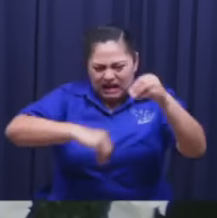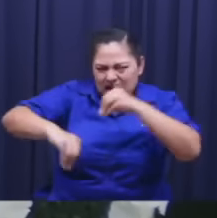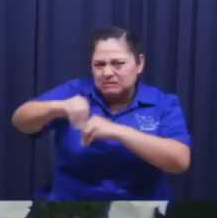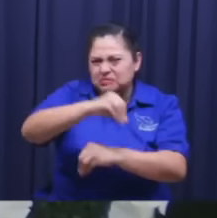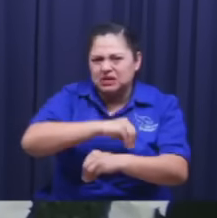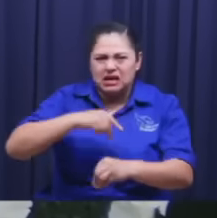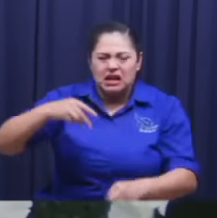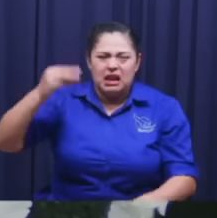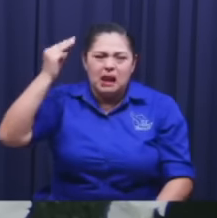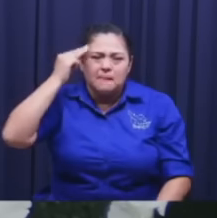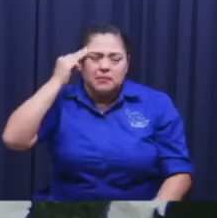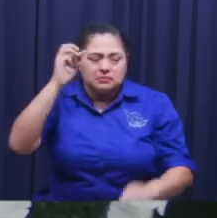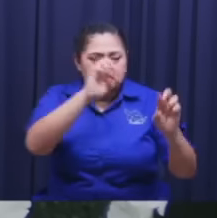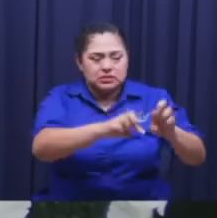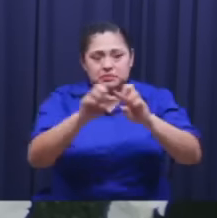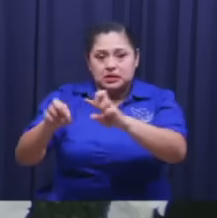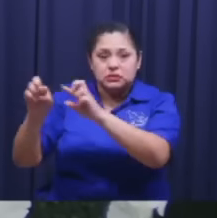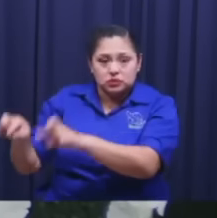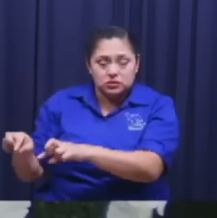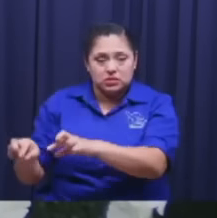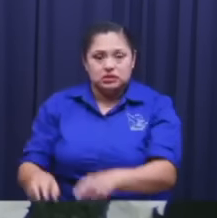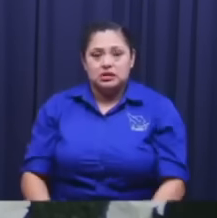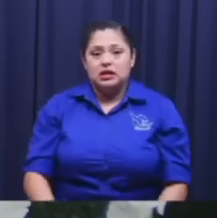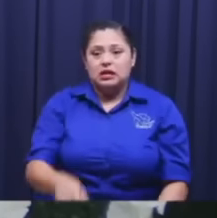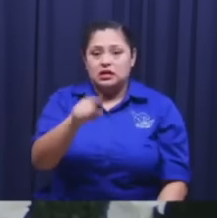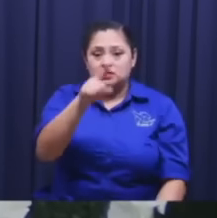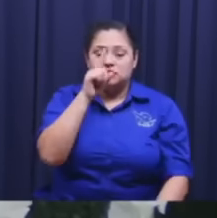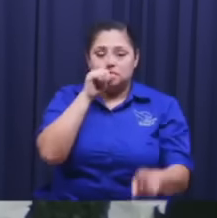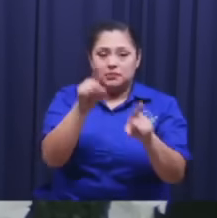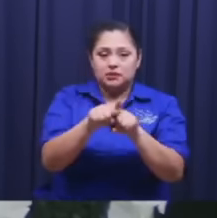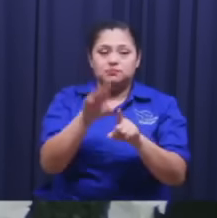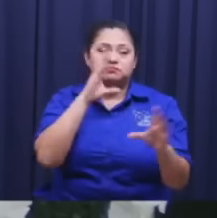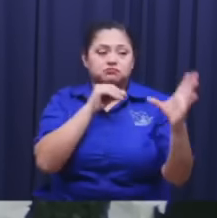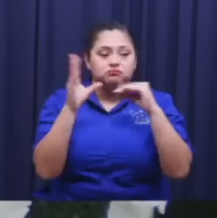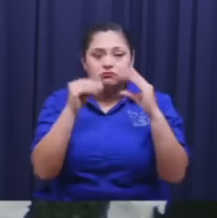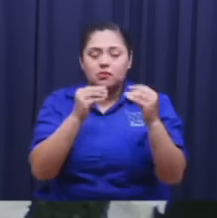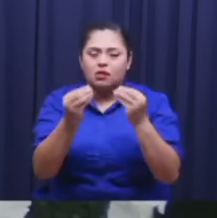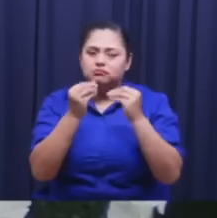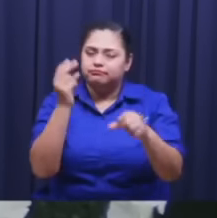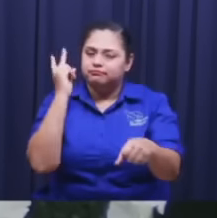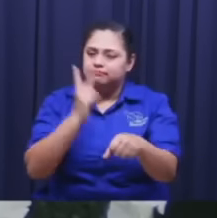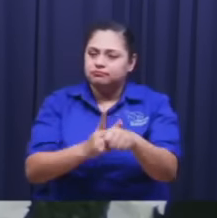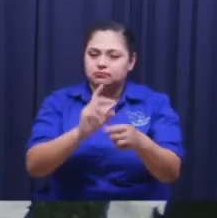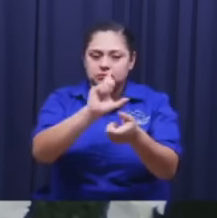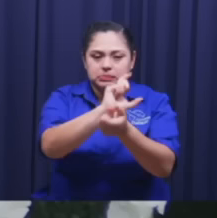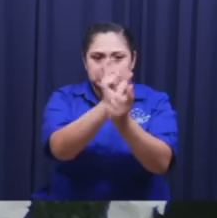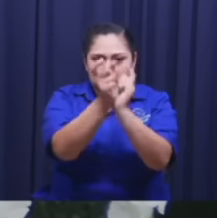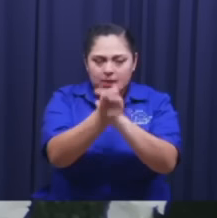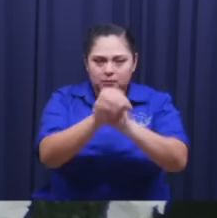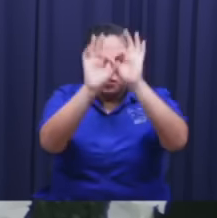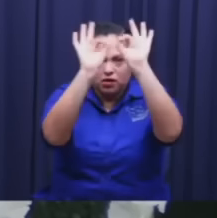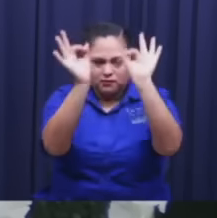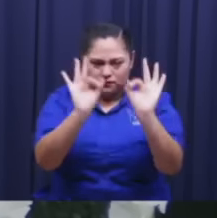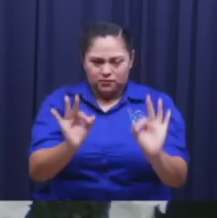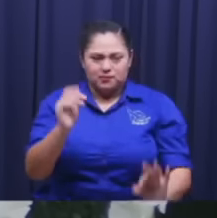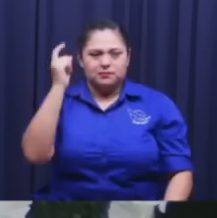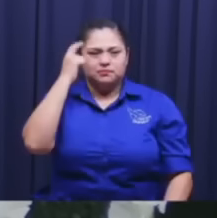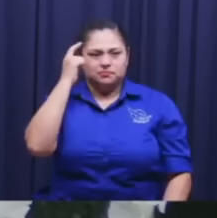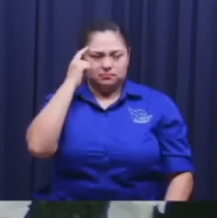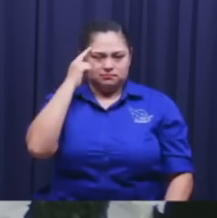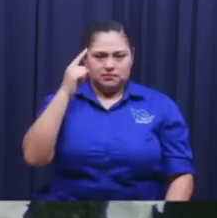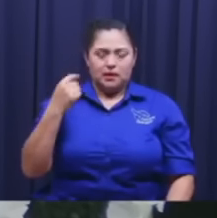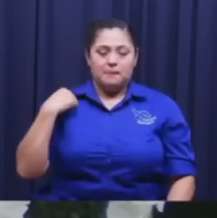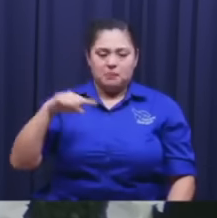de toda la gente, y con ello viene afectando también lo que hemos platicado muchas veces del cambio de manera de pensar